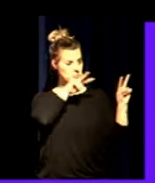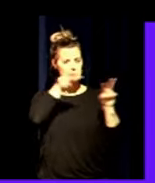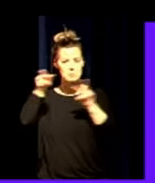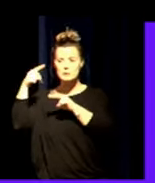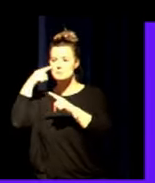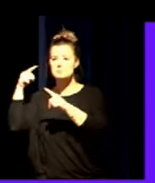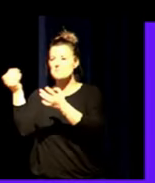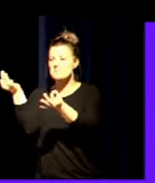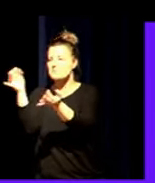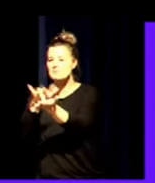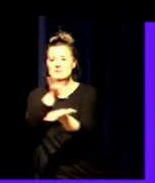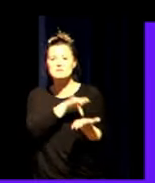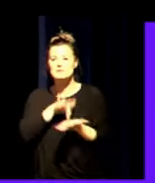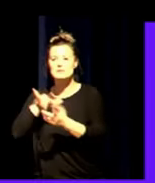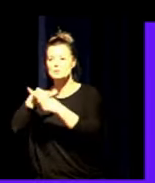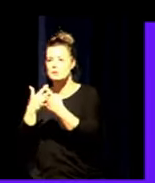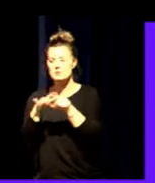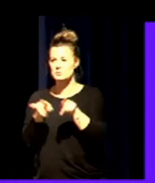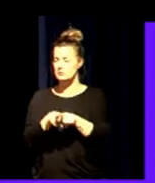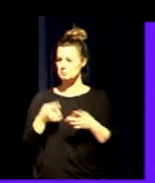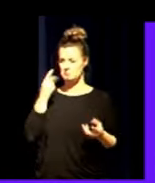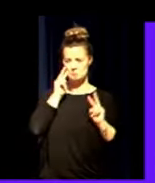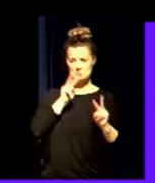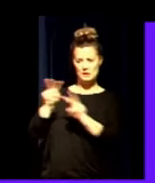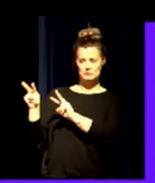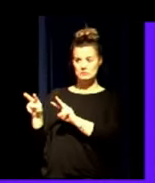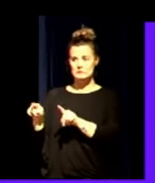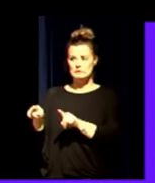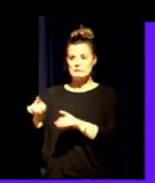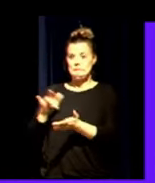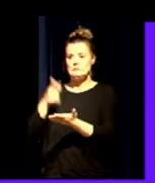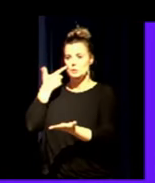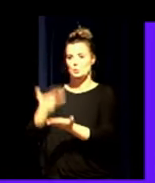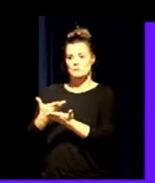sucede, realizan, ¿no? Cuando justifican, ¿no? En el caso